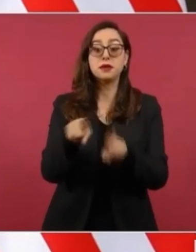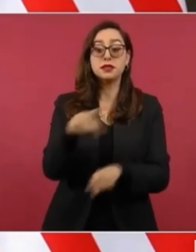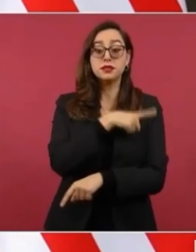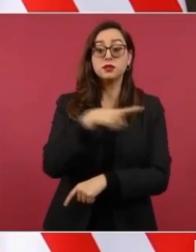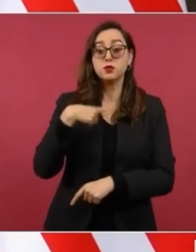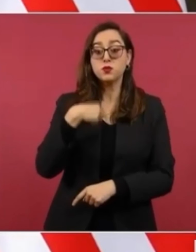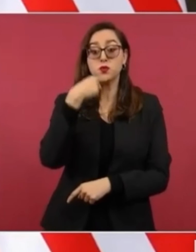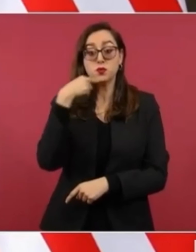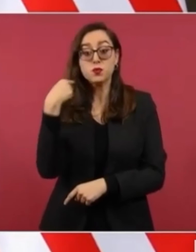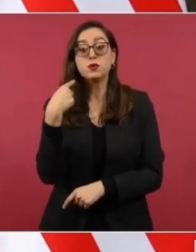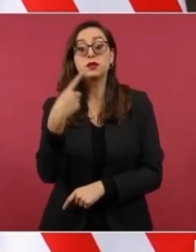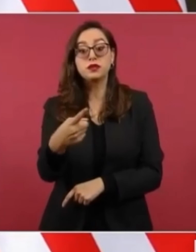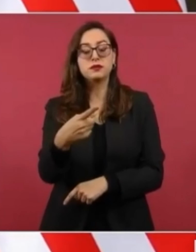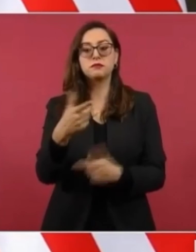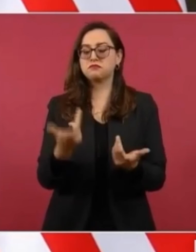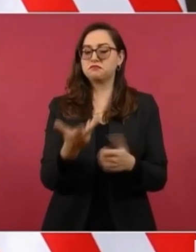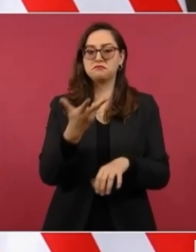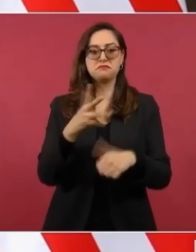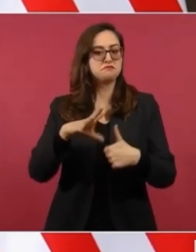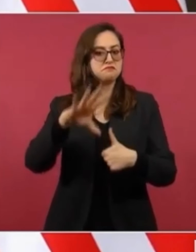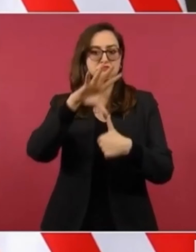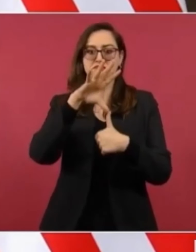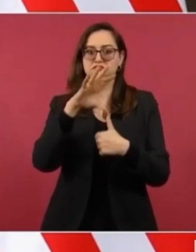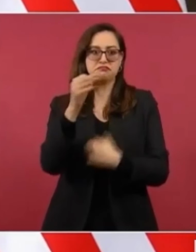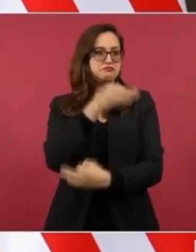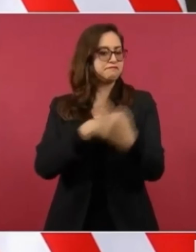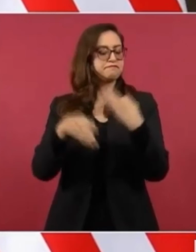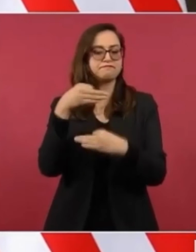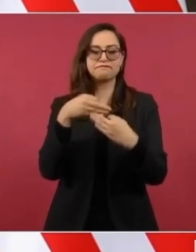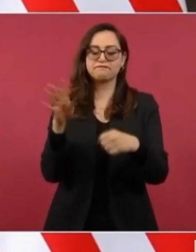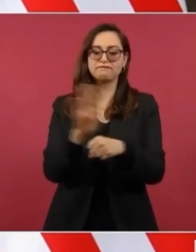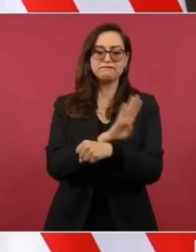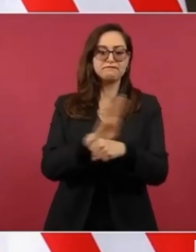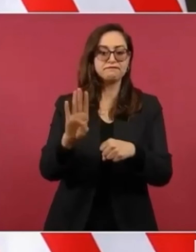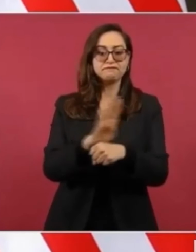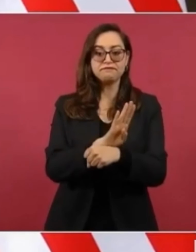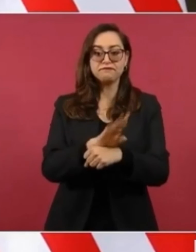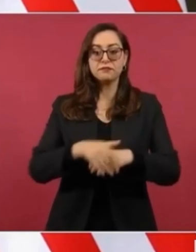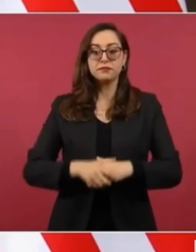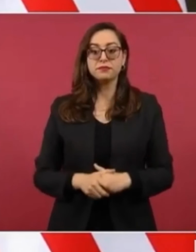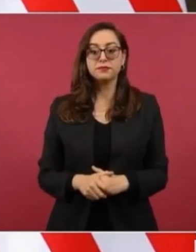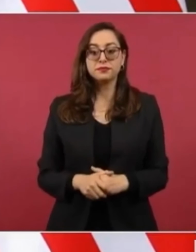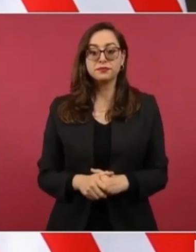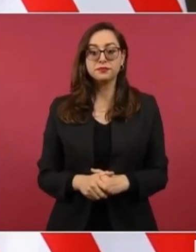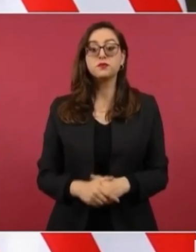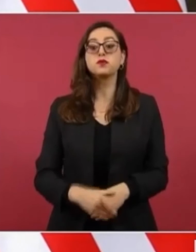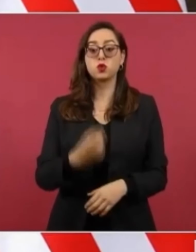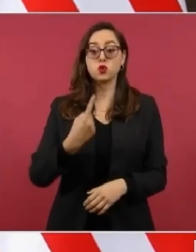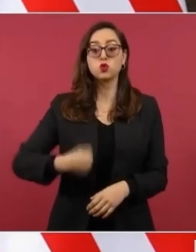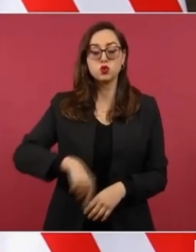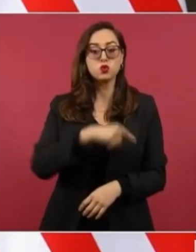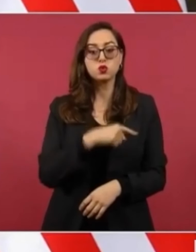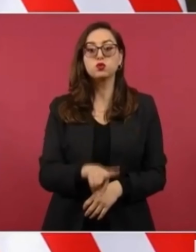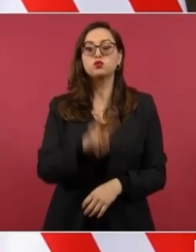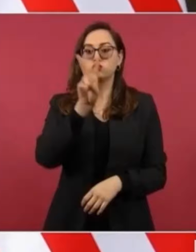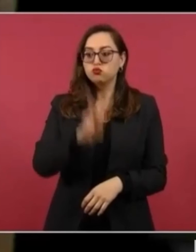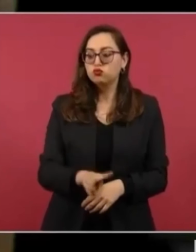generará beneficios para todo Norteamérica. Renovamos nuestra cooperación y la